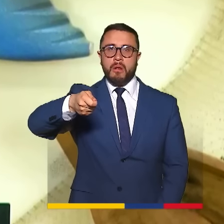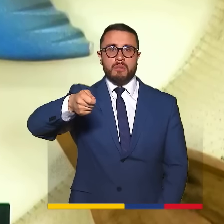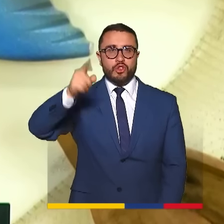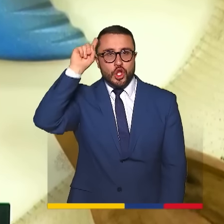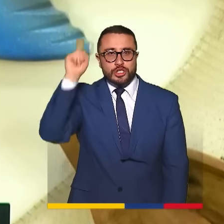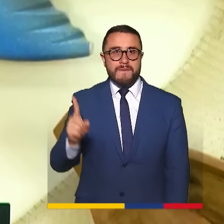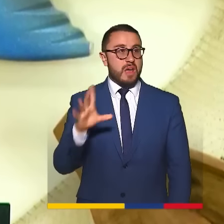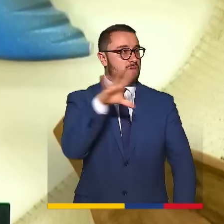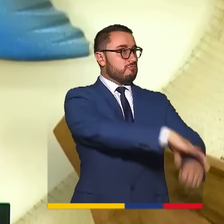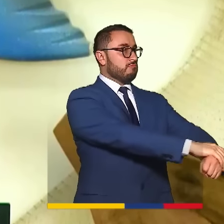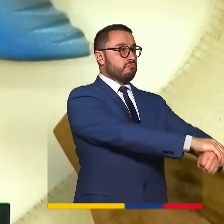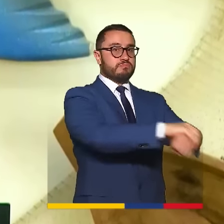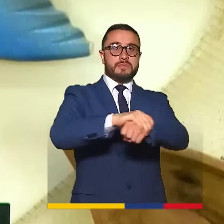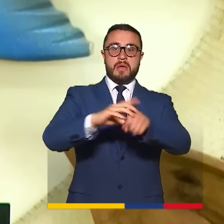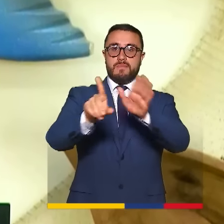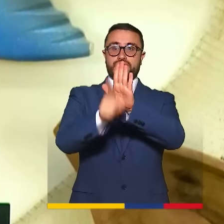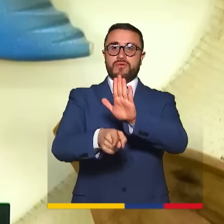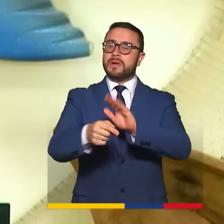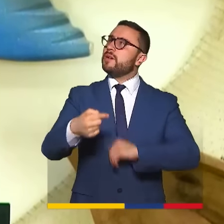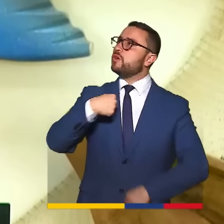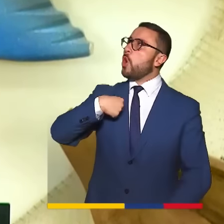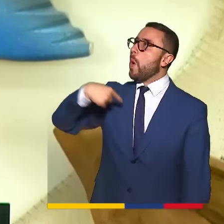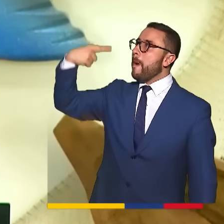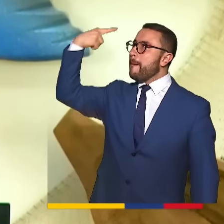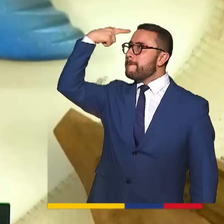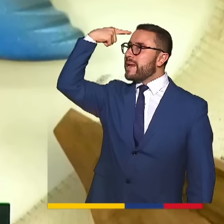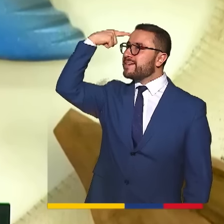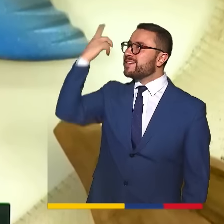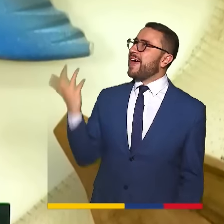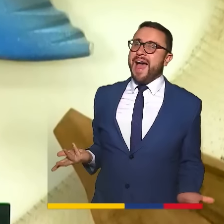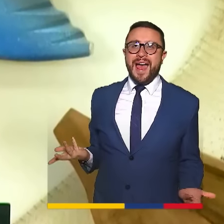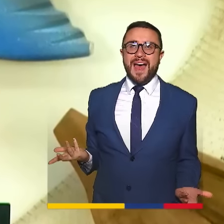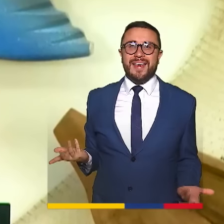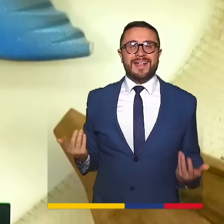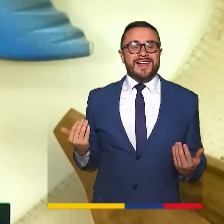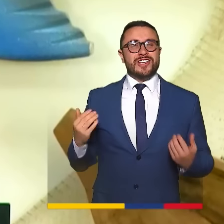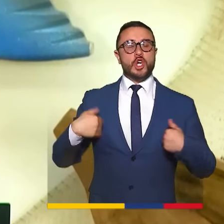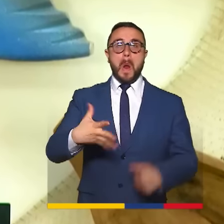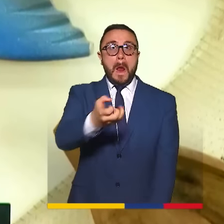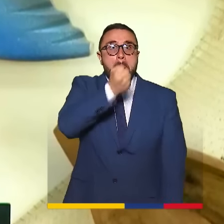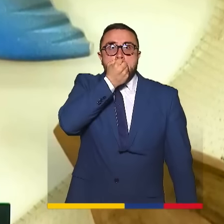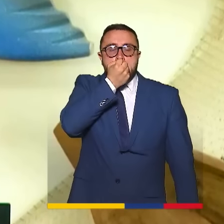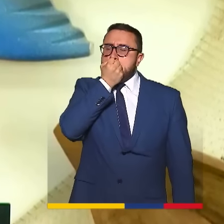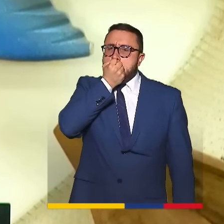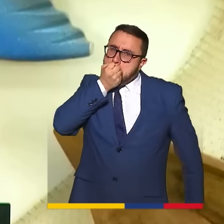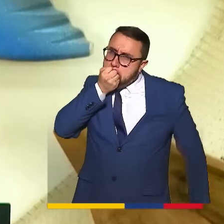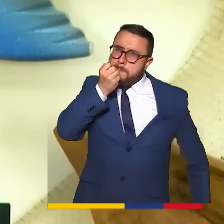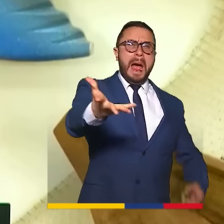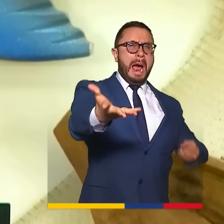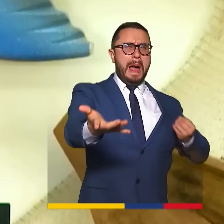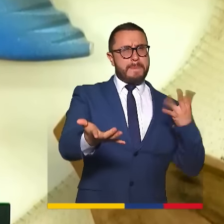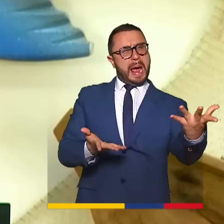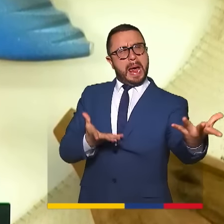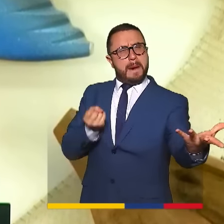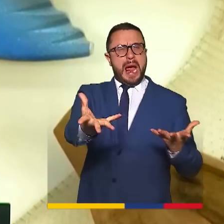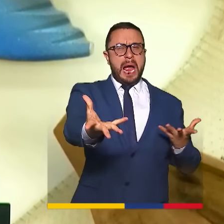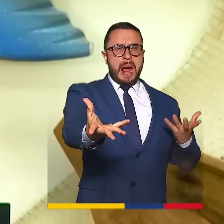condenado simplemente por pensar y por decir lo que pensaba y por ser